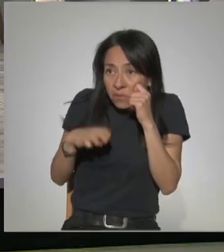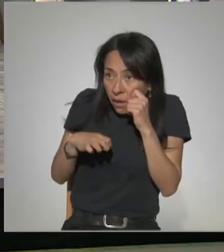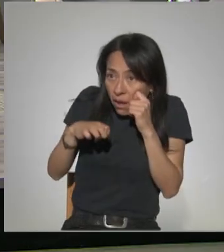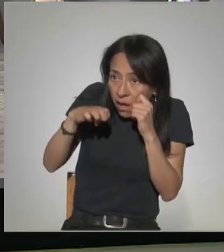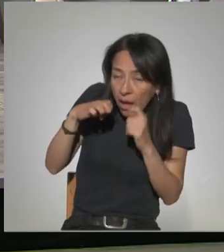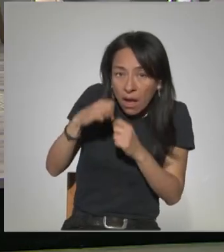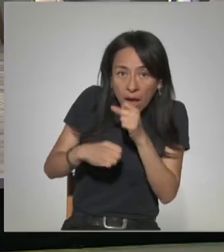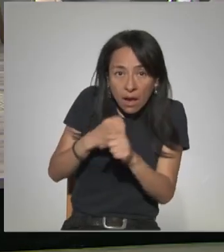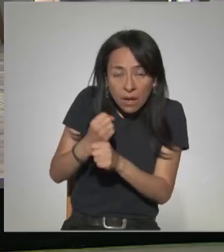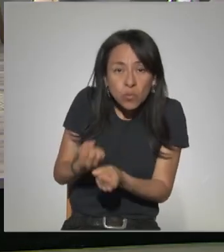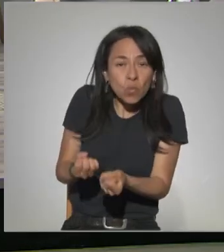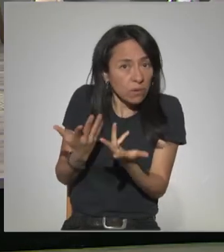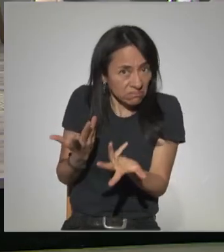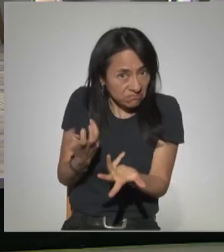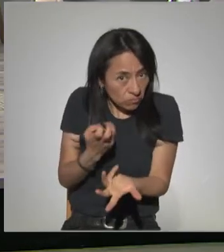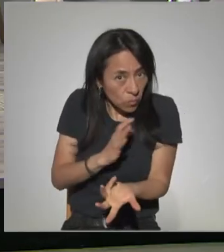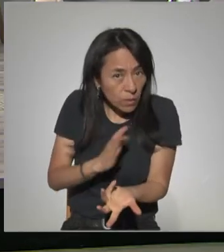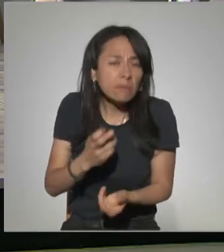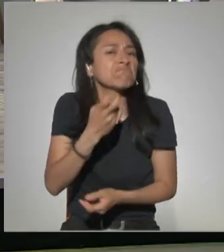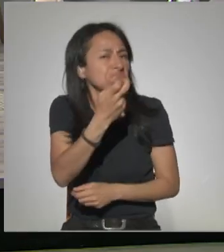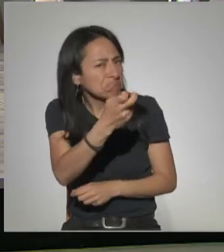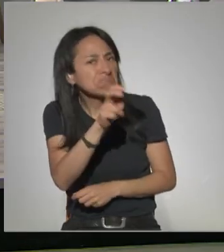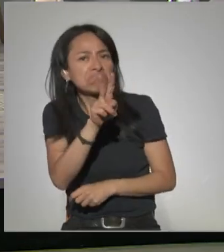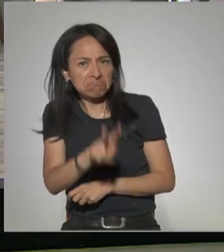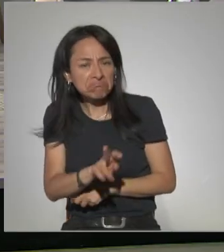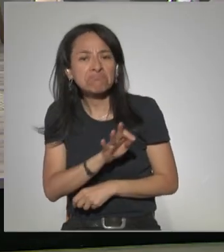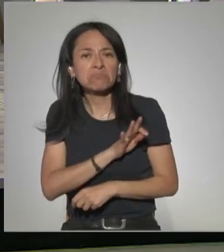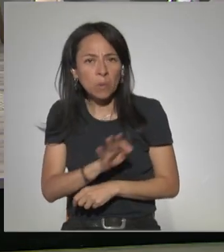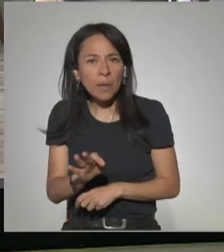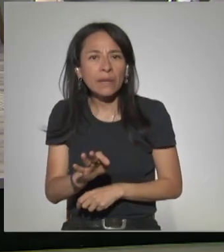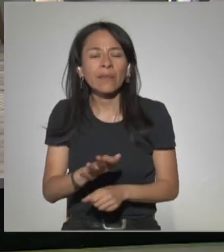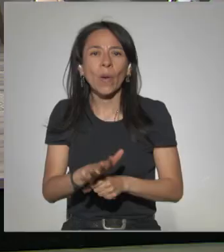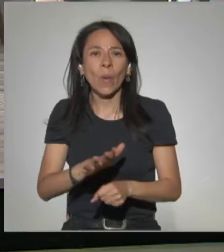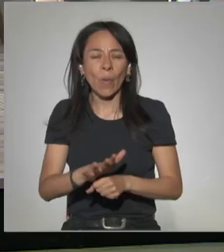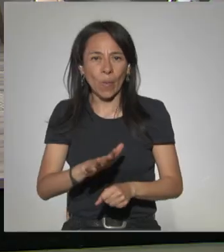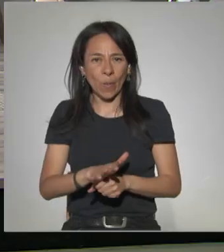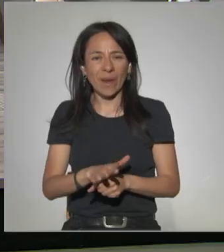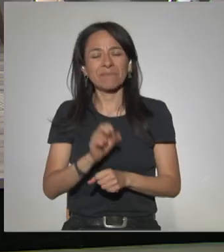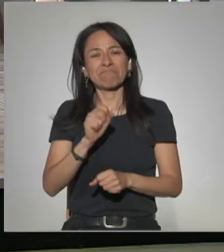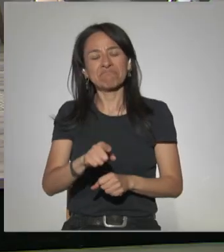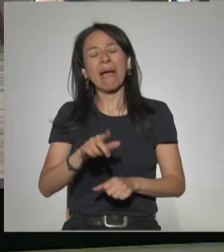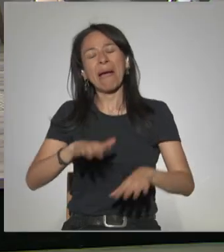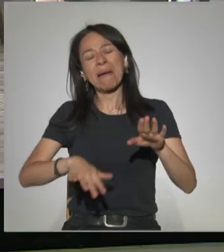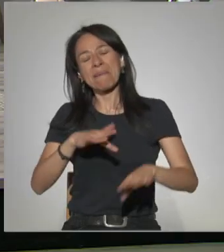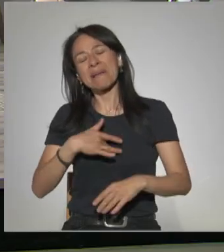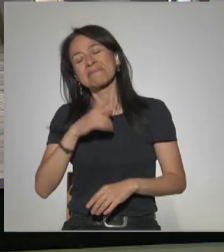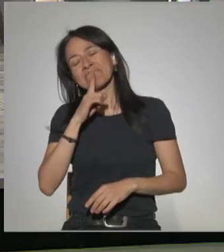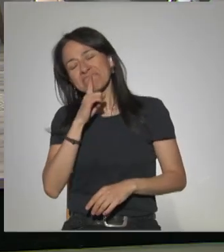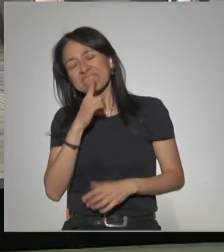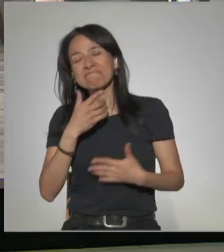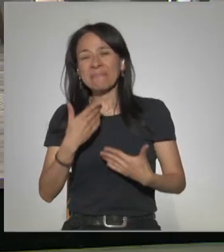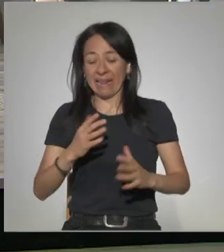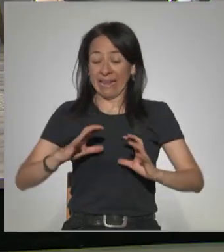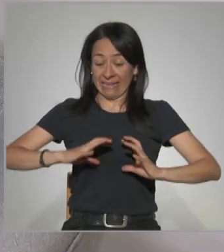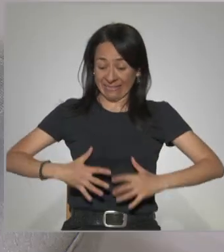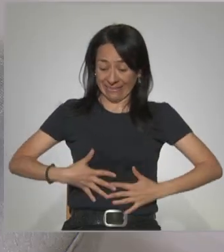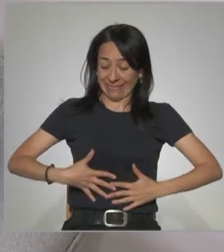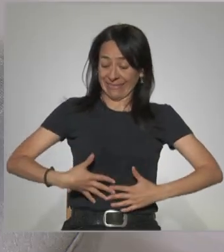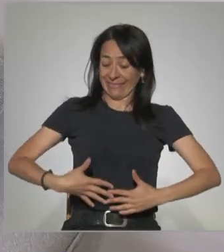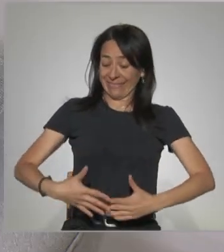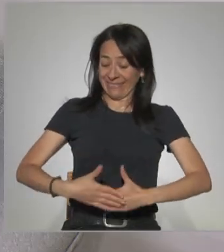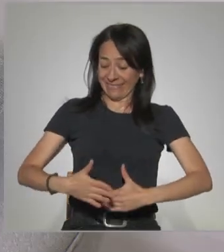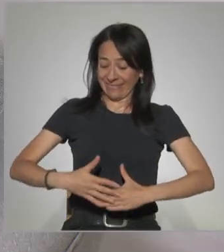Incluso el cortisol atraviesa barrera placentaria, ¿no? Entonces, el cortisol de mamá pasa a